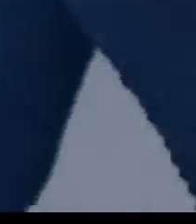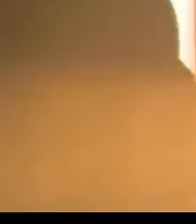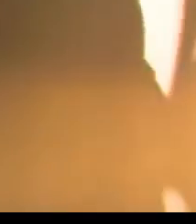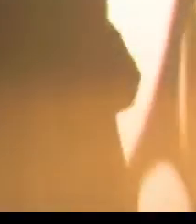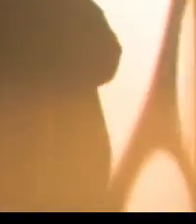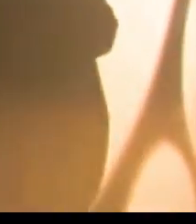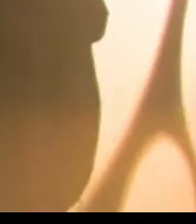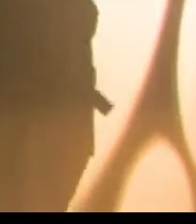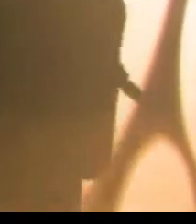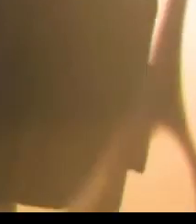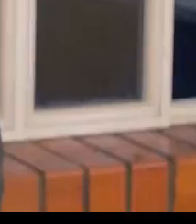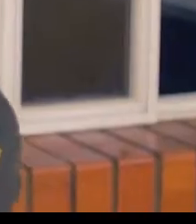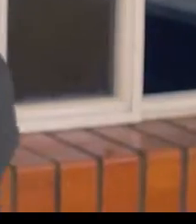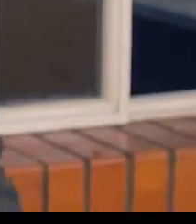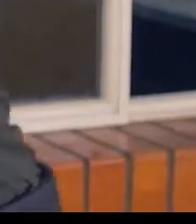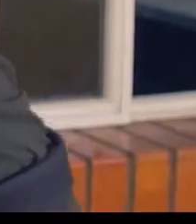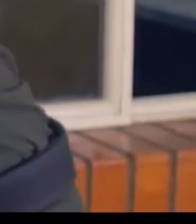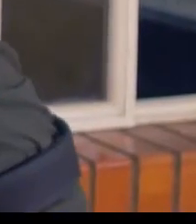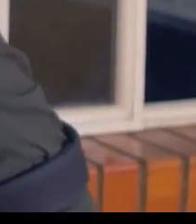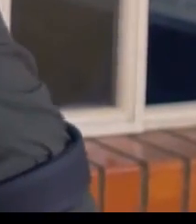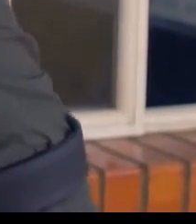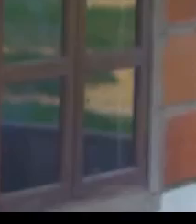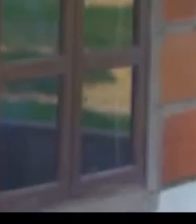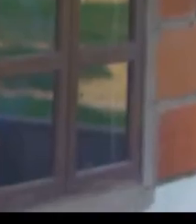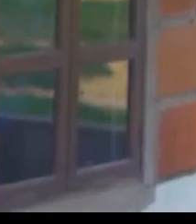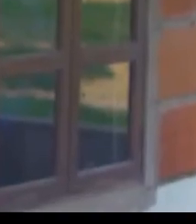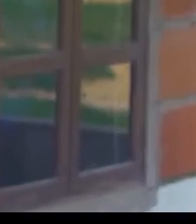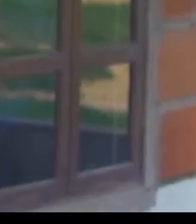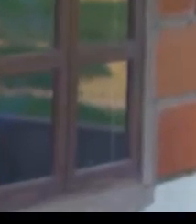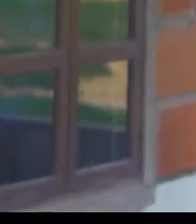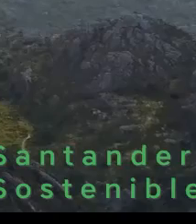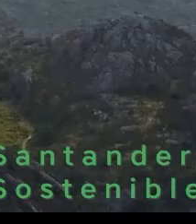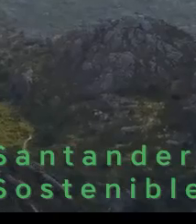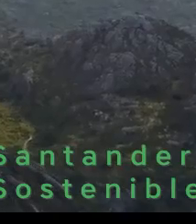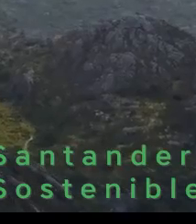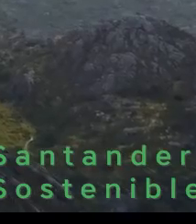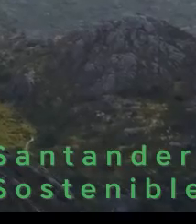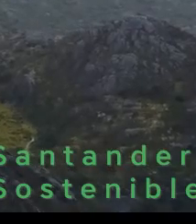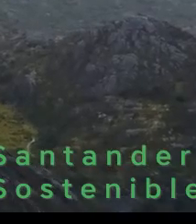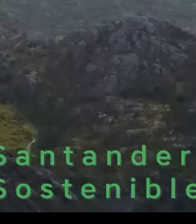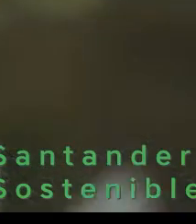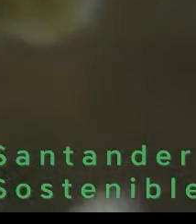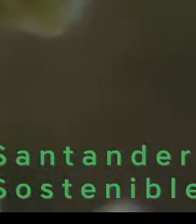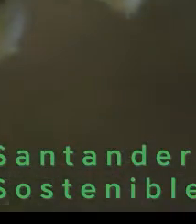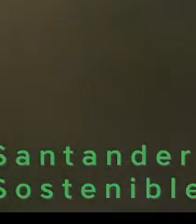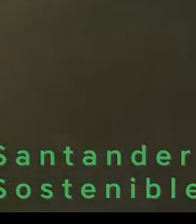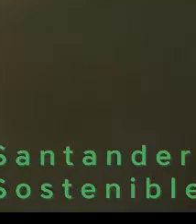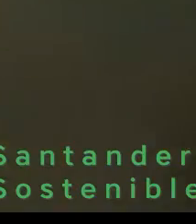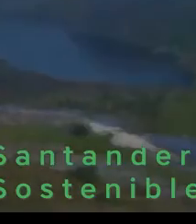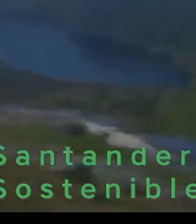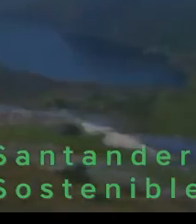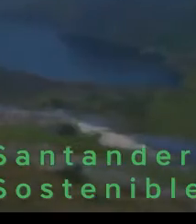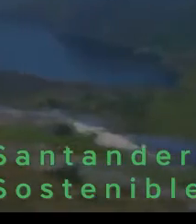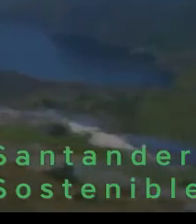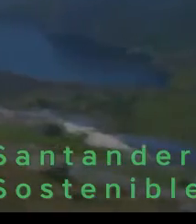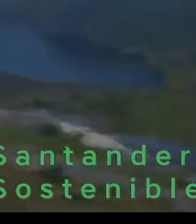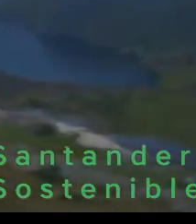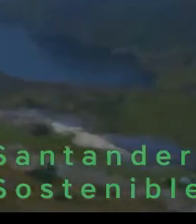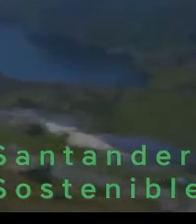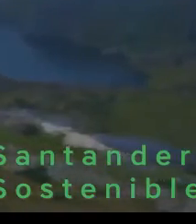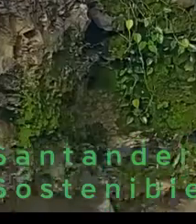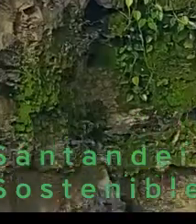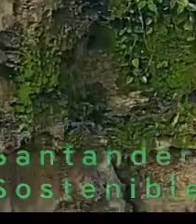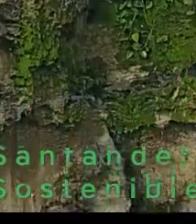recorrer 7 caminos en los que hemos pisado tan fuerte que logramos marcar huellas imborrables para nuestra región. Con un pensamiento renovado somos